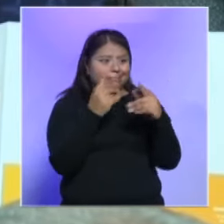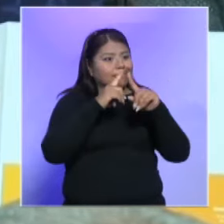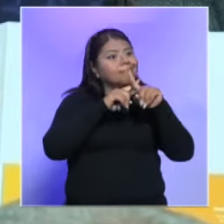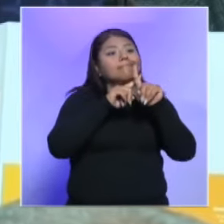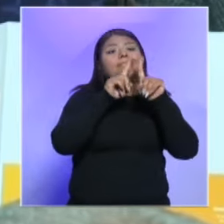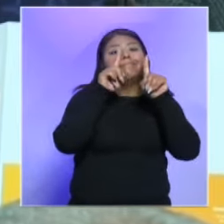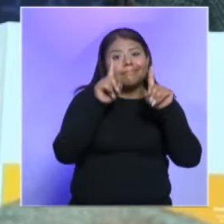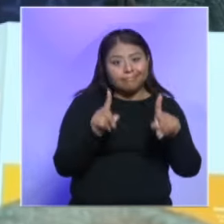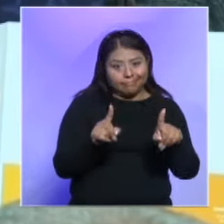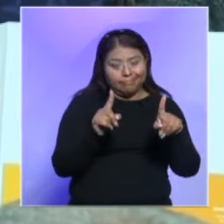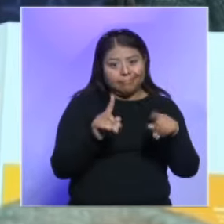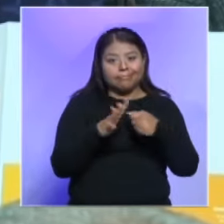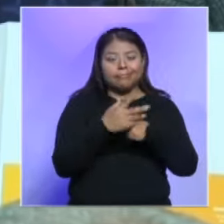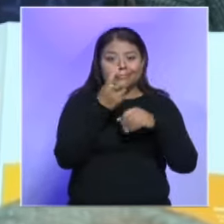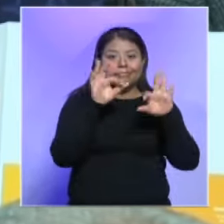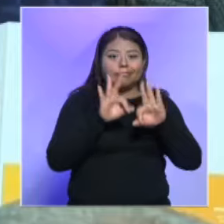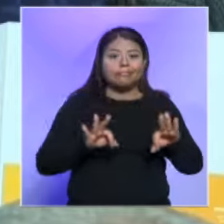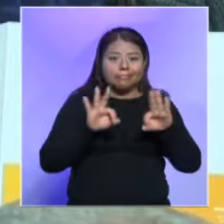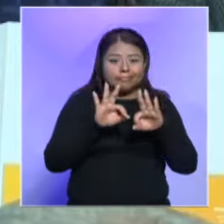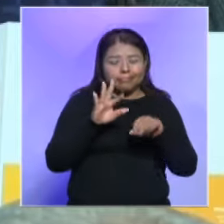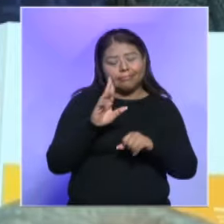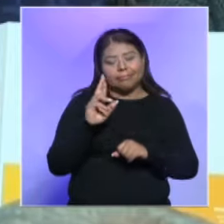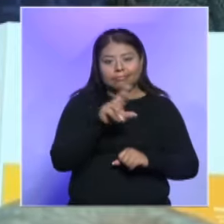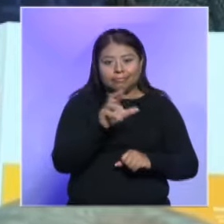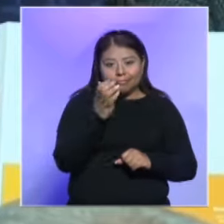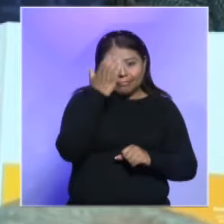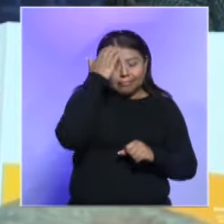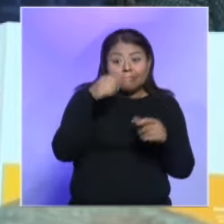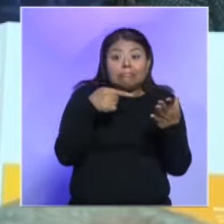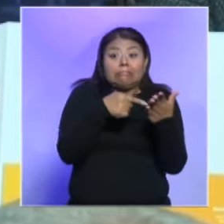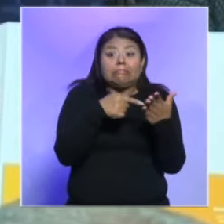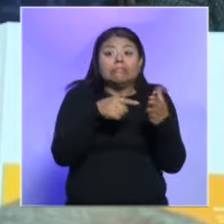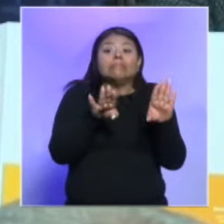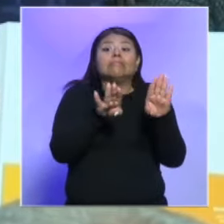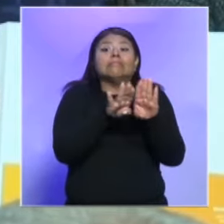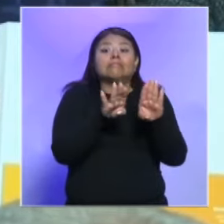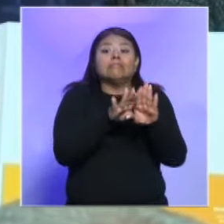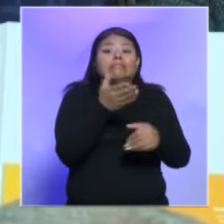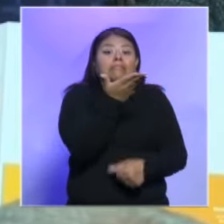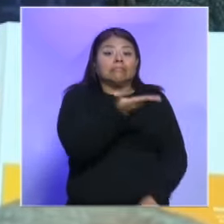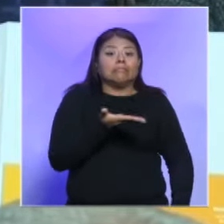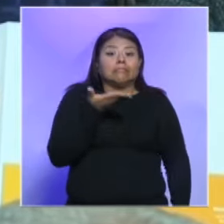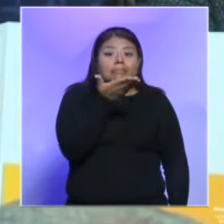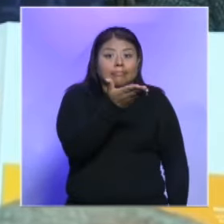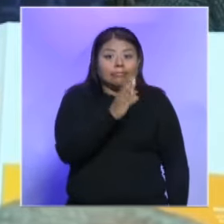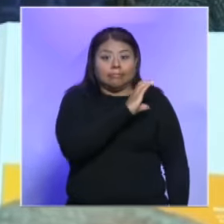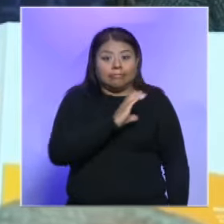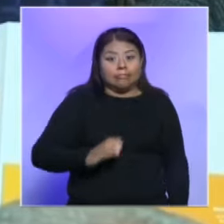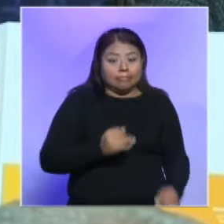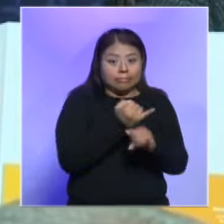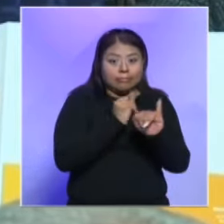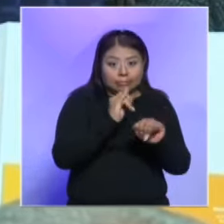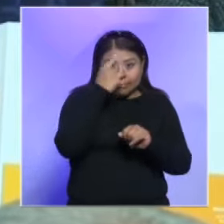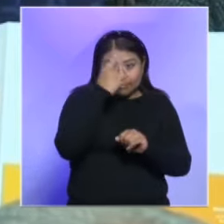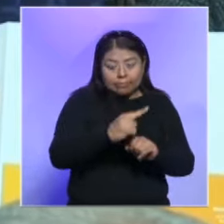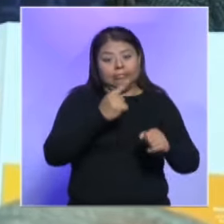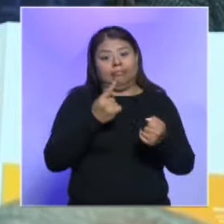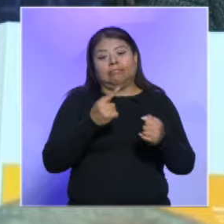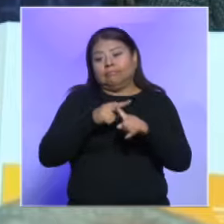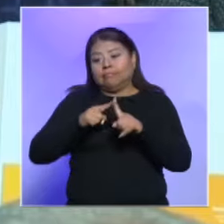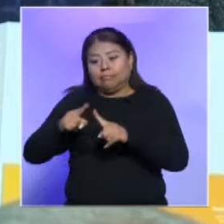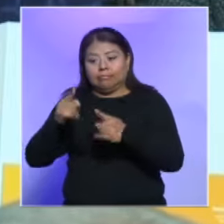para tener candidaturas independientes, como otro cauce, como otra fuente de que las y los ciudadanos podamos o